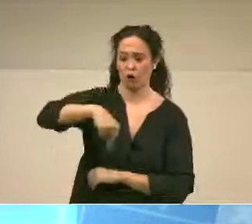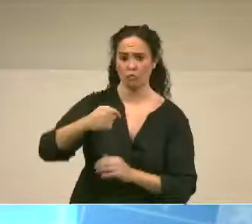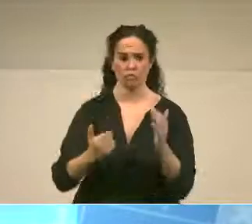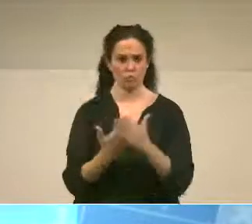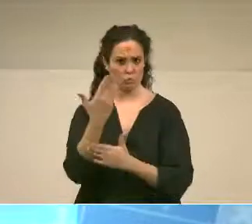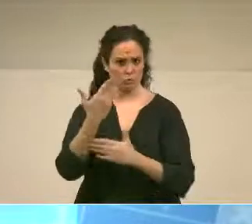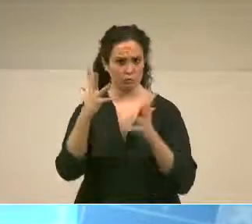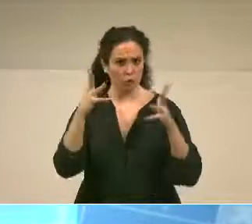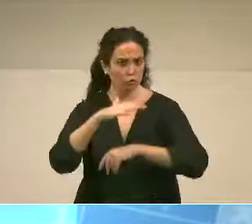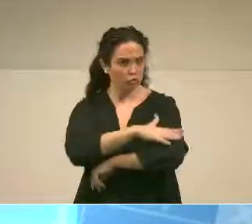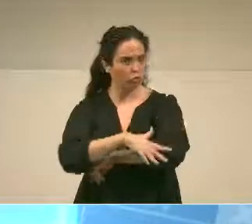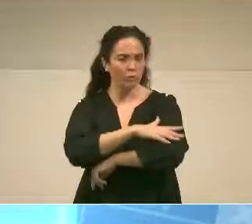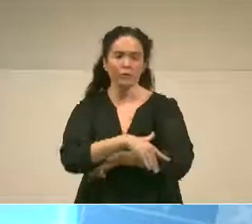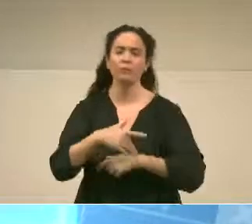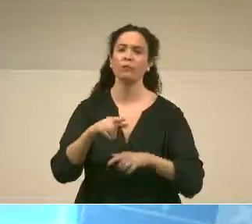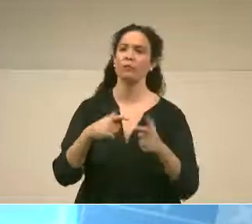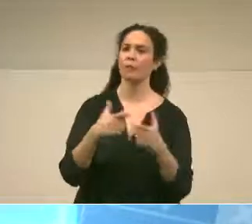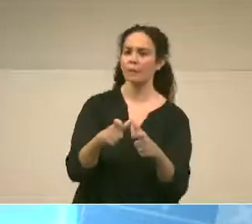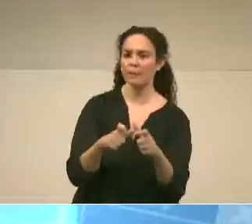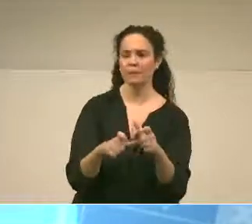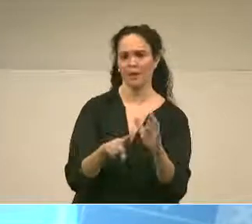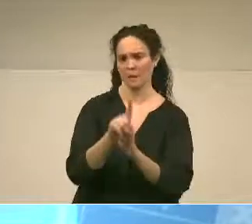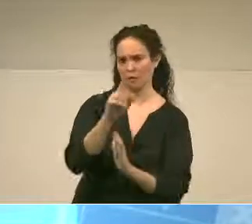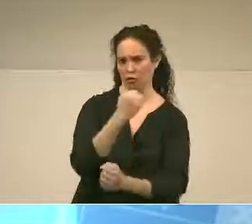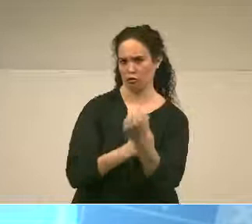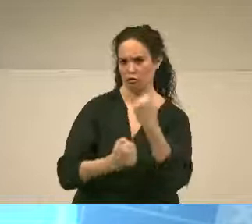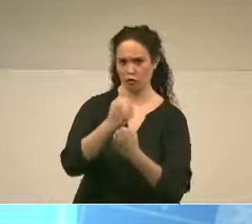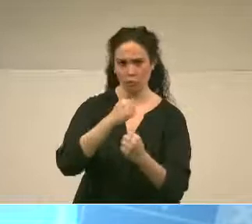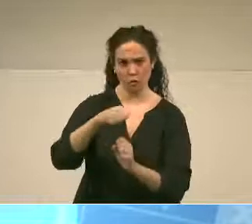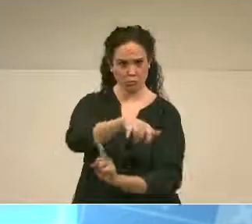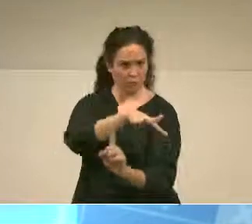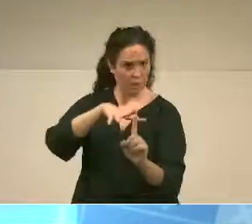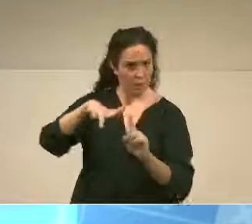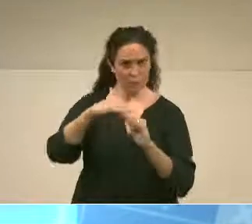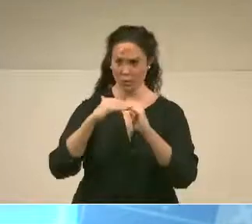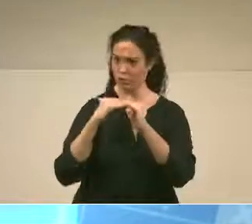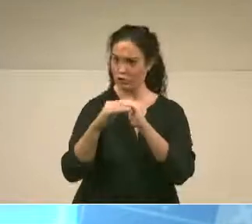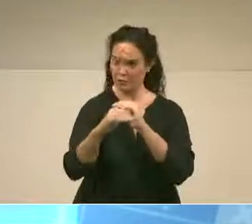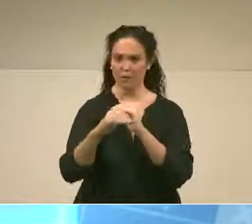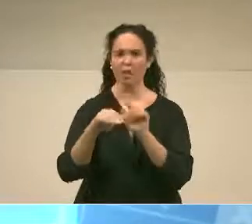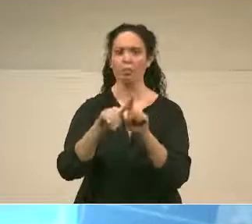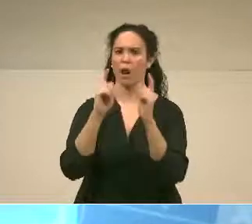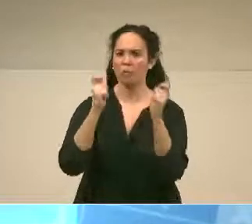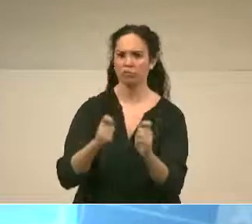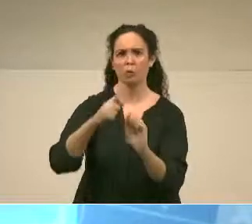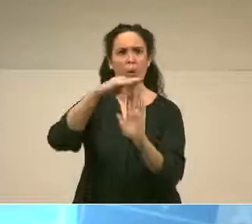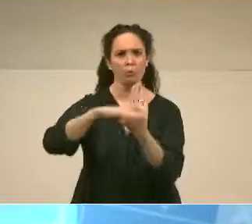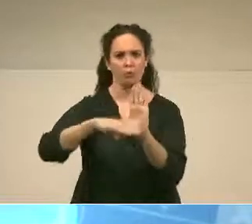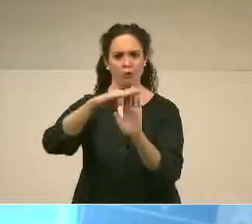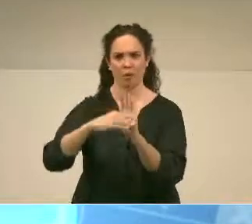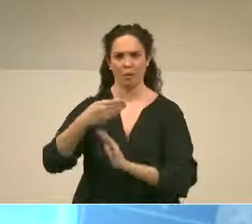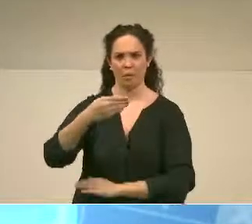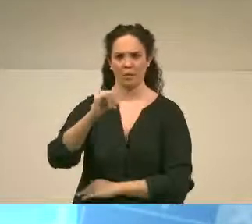del Departamento de Desarrollo Económico, Sostenibilidad y Medio Ambiente que regula las bases del programa